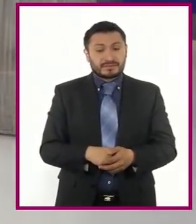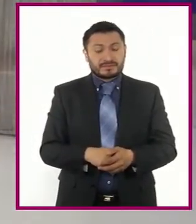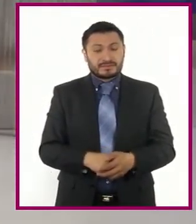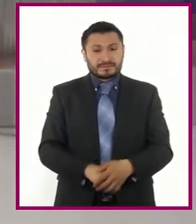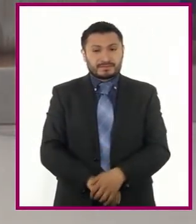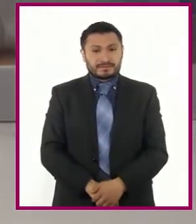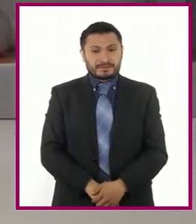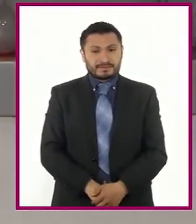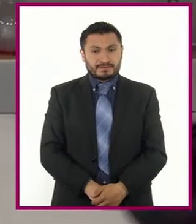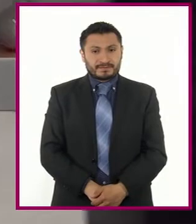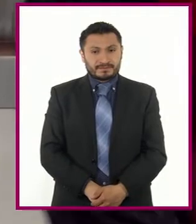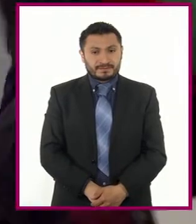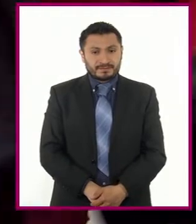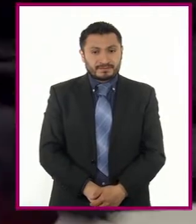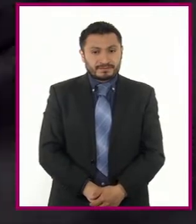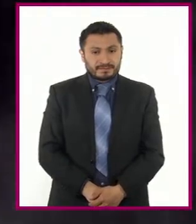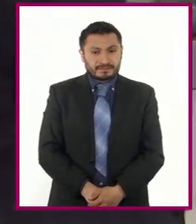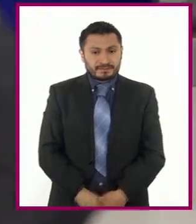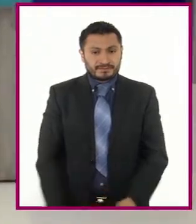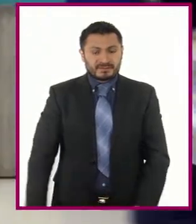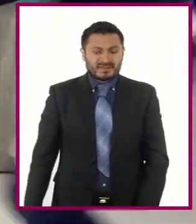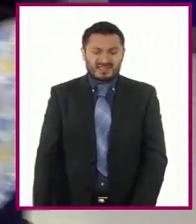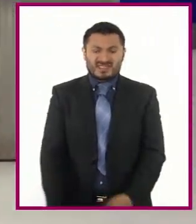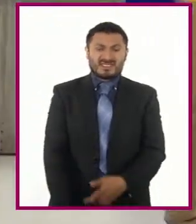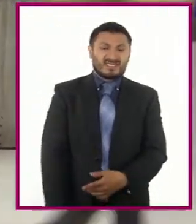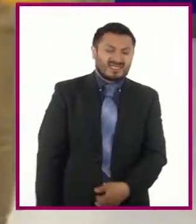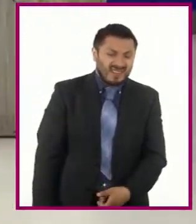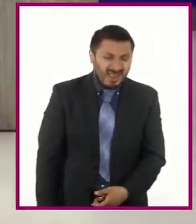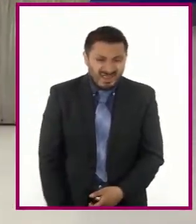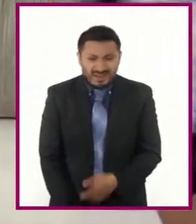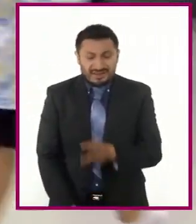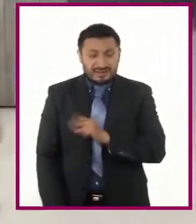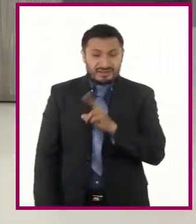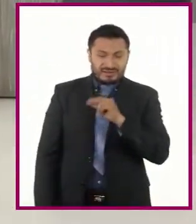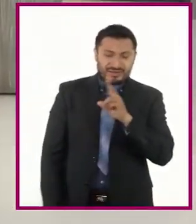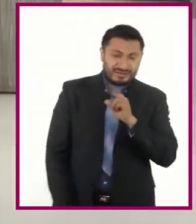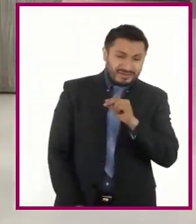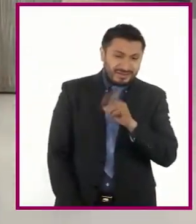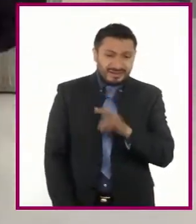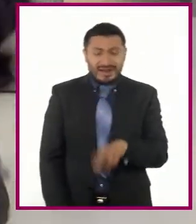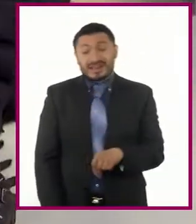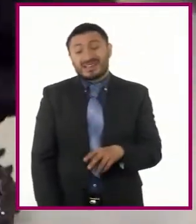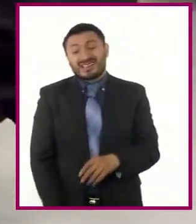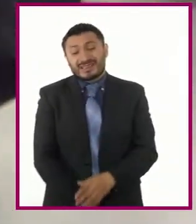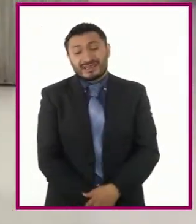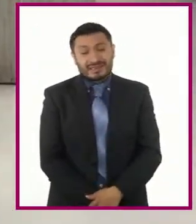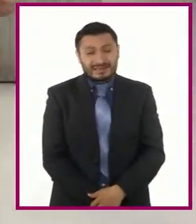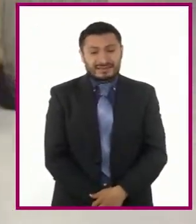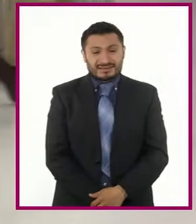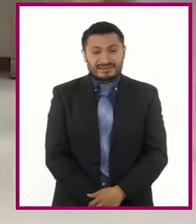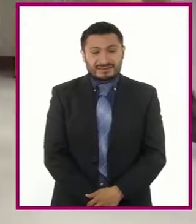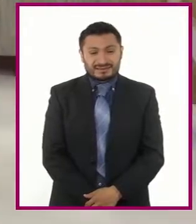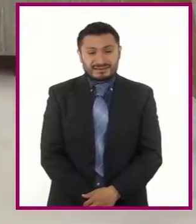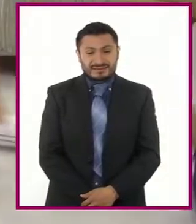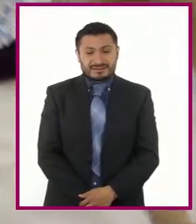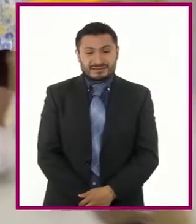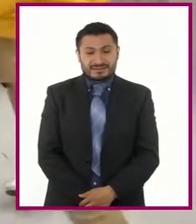No, ay, ay, ay, ay, no, no, no, no, no, no, no, no, ay, no, no, ay, ay, ay, no, no,